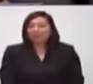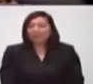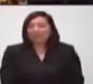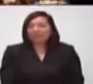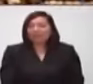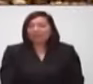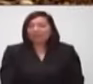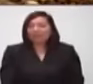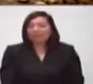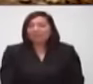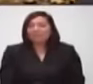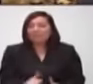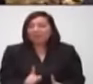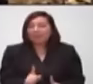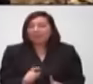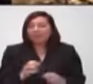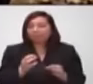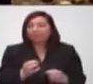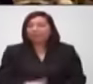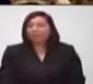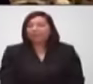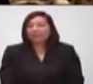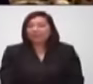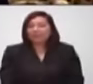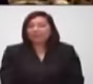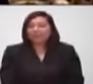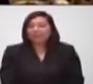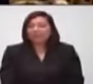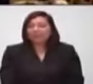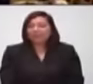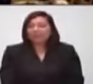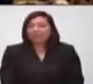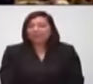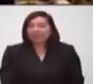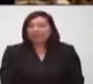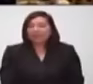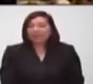sucinta. Y para ser más exactos, vamos a recurrir a los distintos